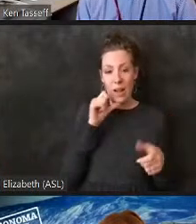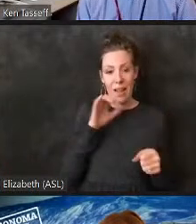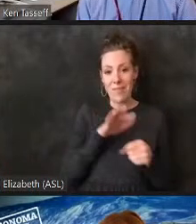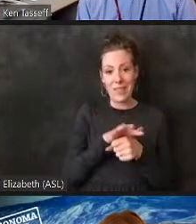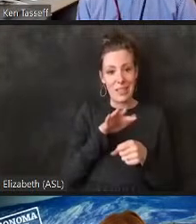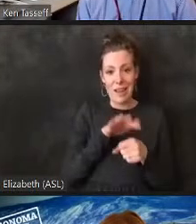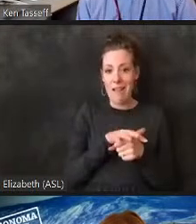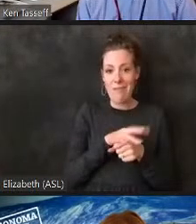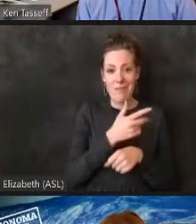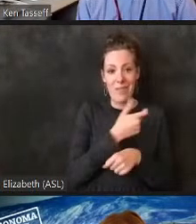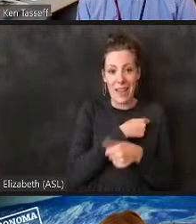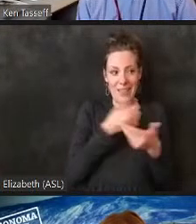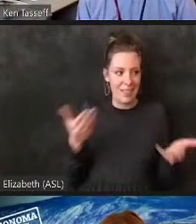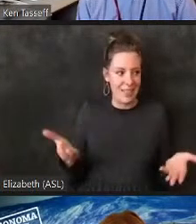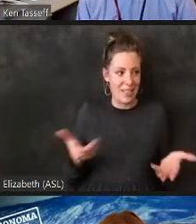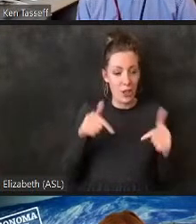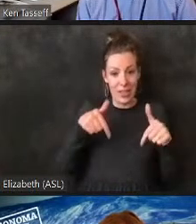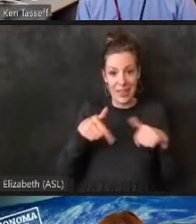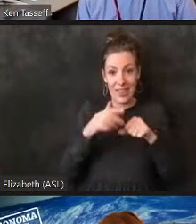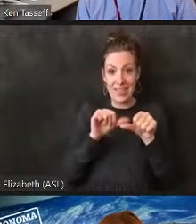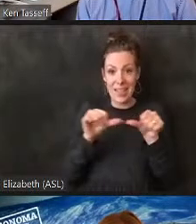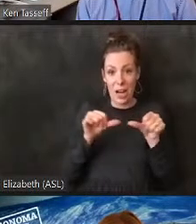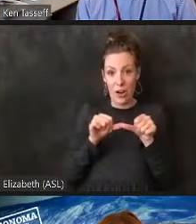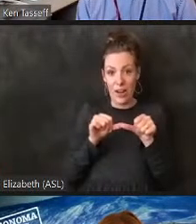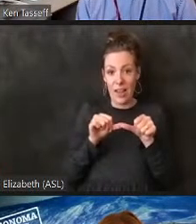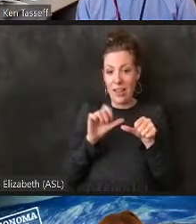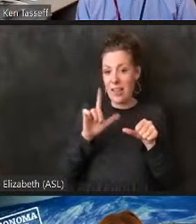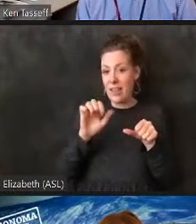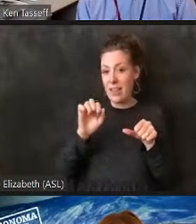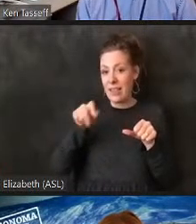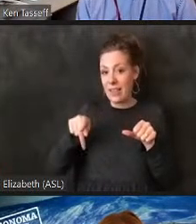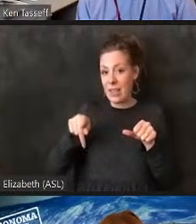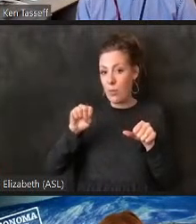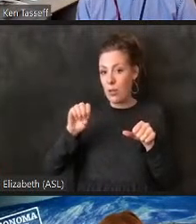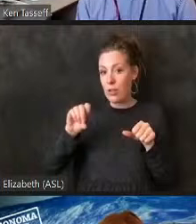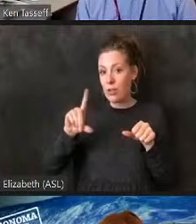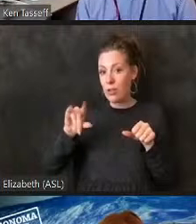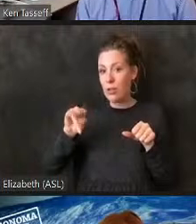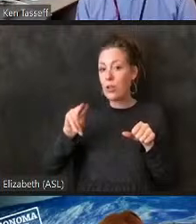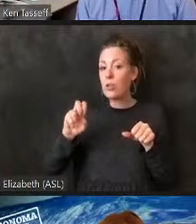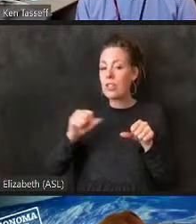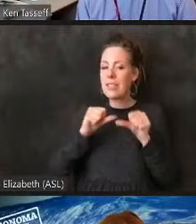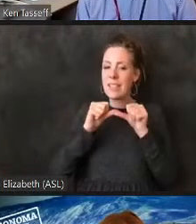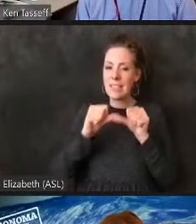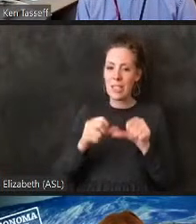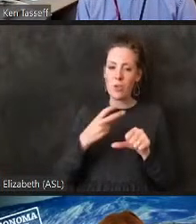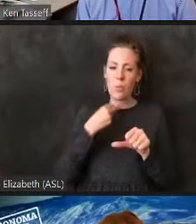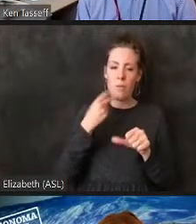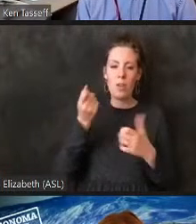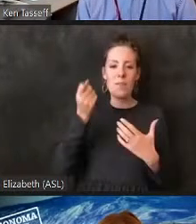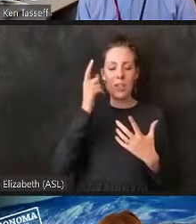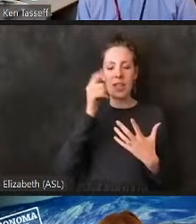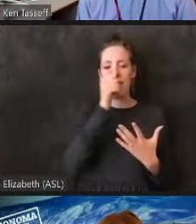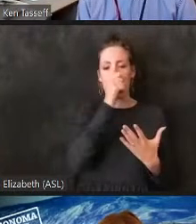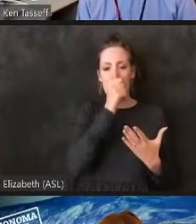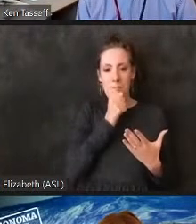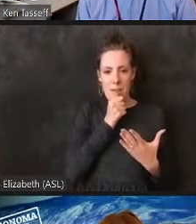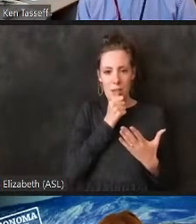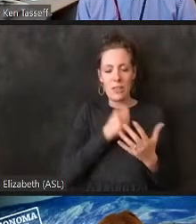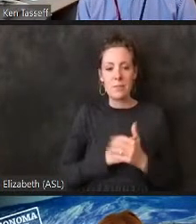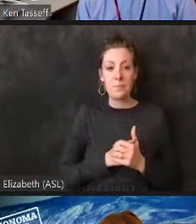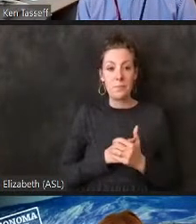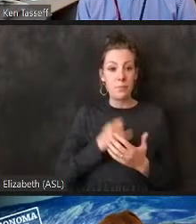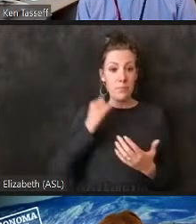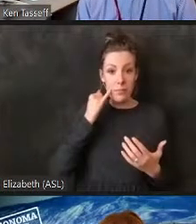la ahorita de la poca cantidad de vacunas que tenemos ahorita. Ahorita tratamos de seguir la